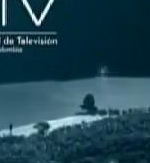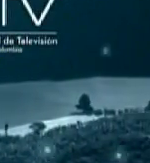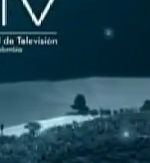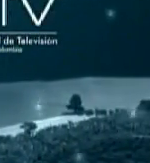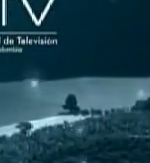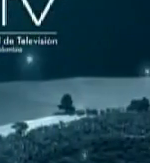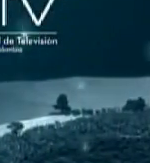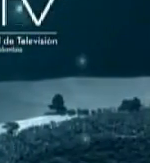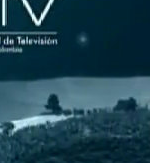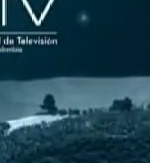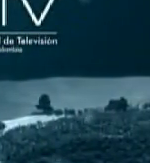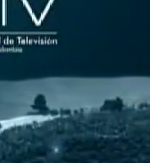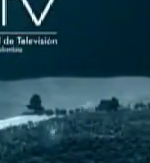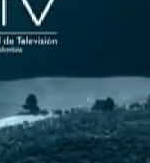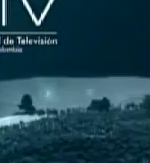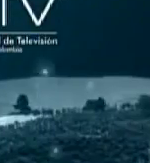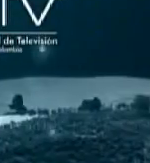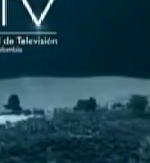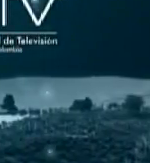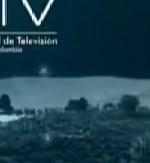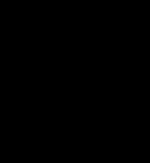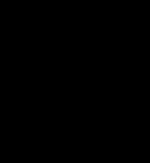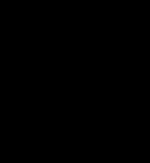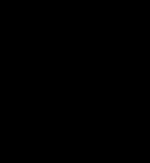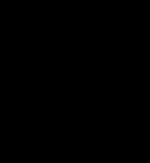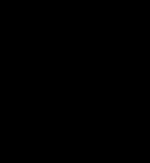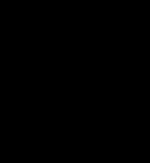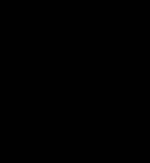Televisión, ANTV.